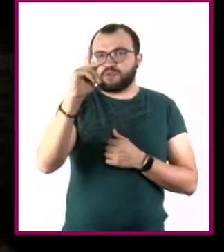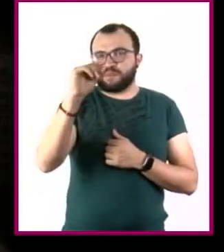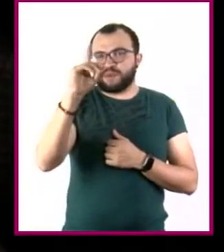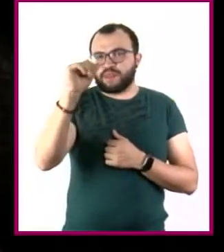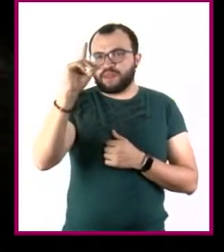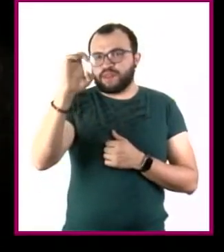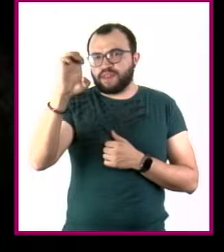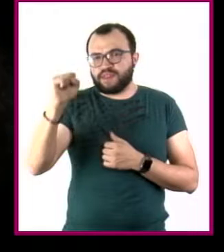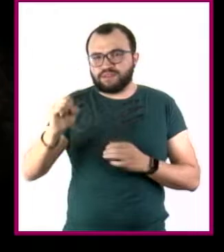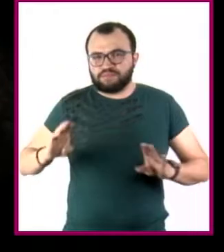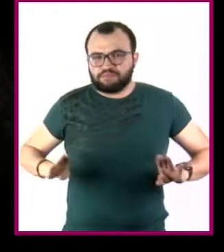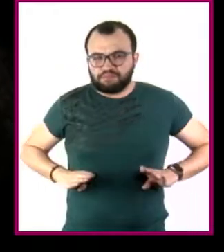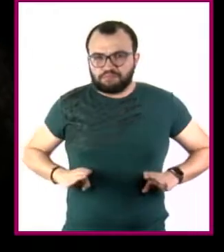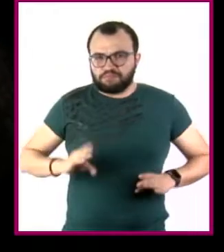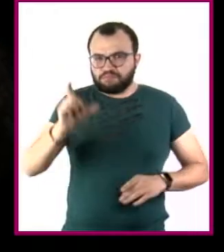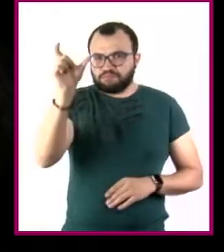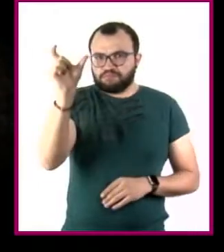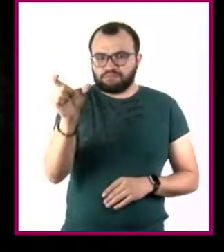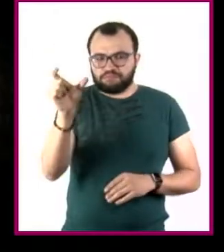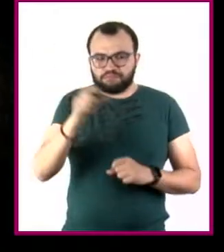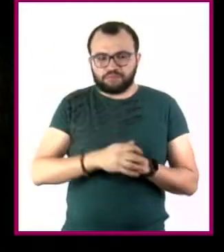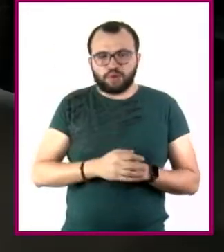¿Podremos acortar esta lista un poco más?